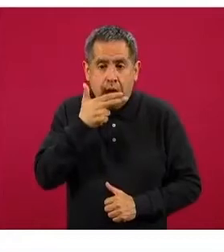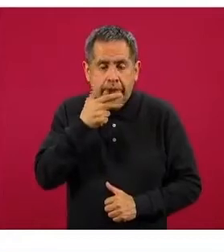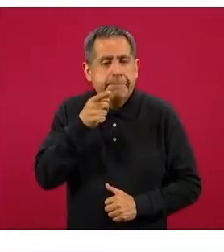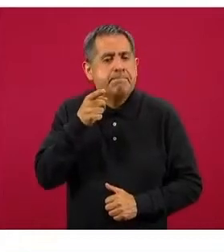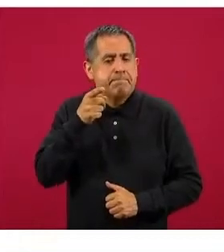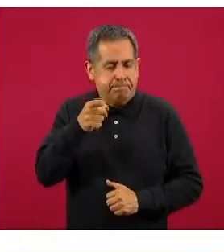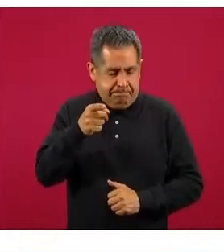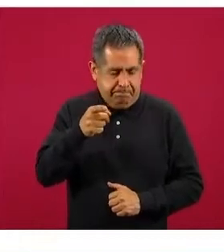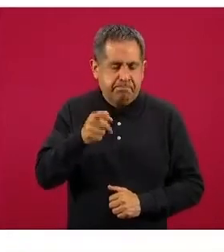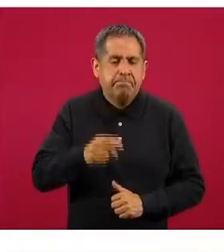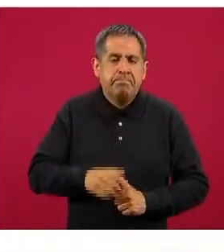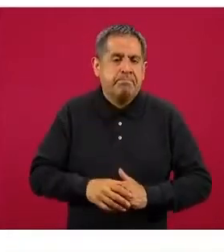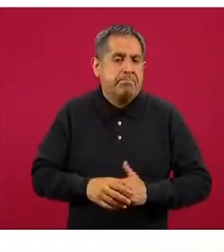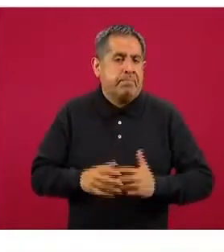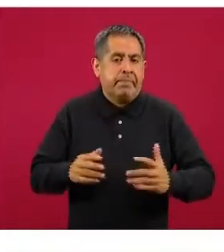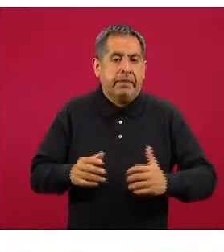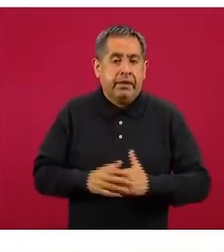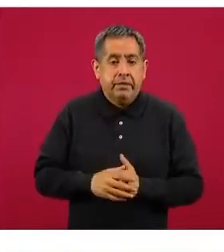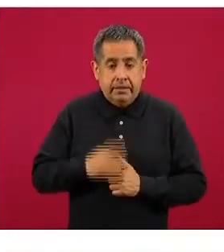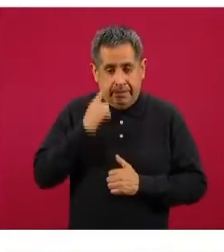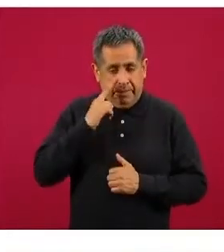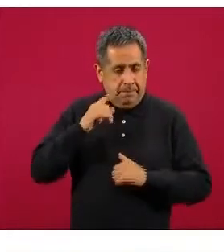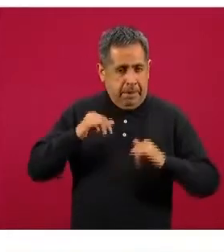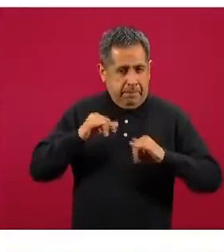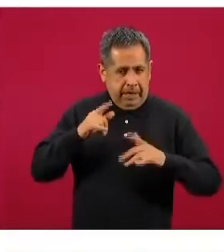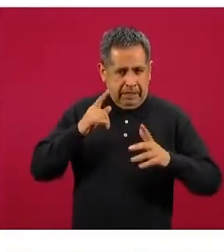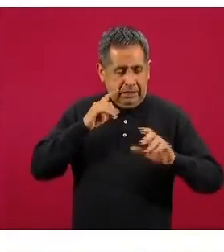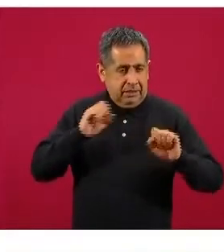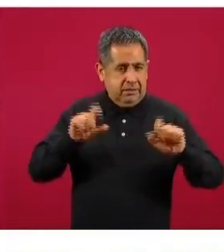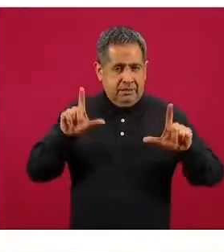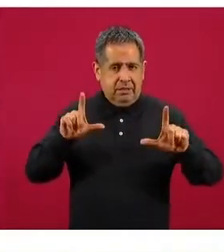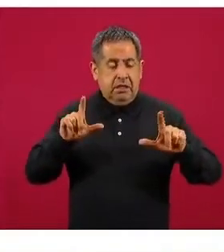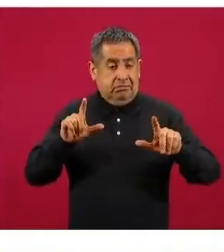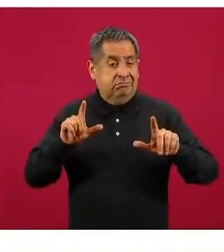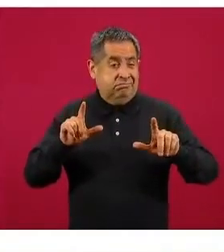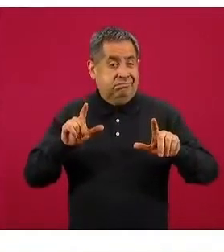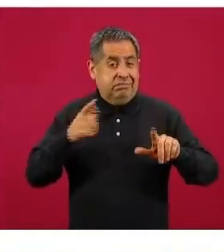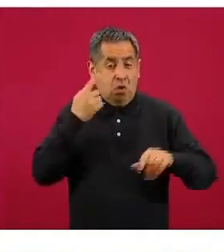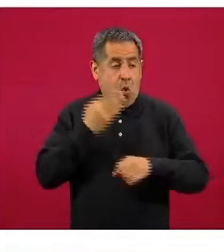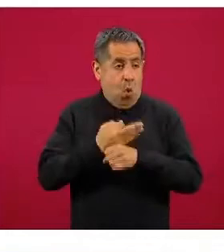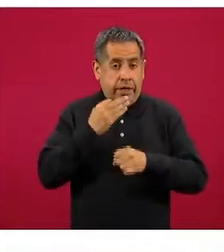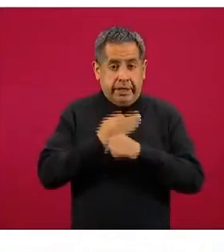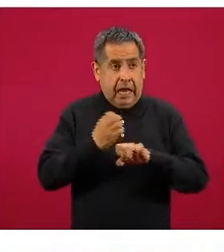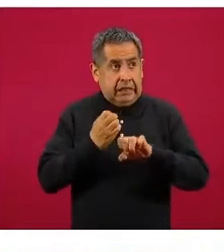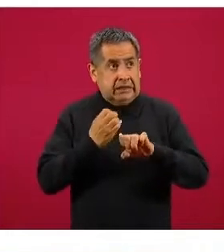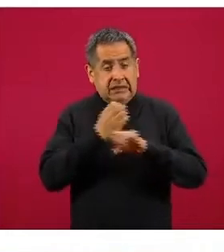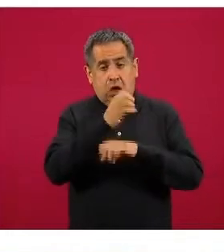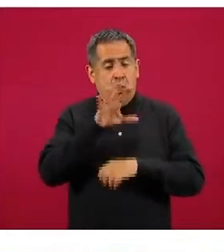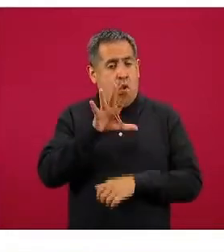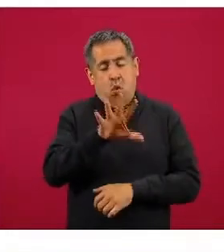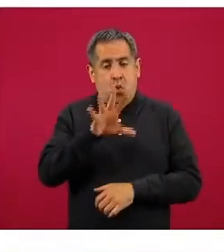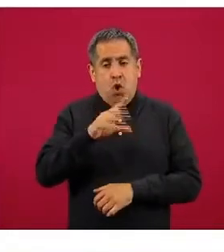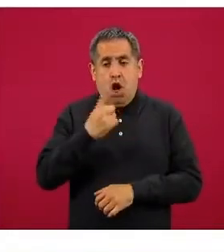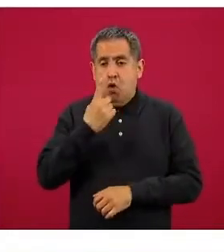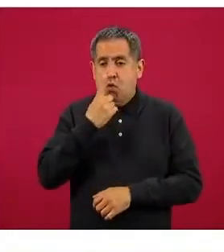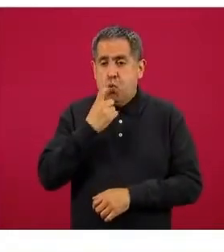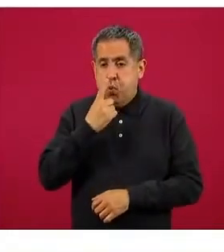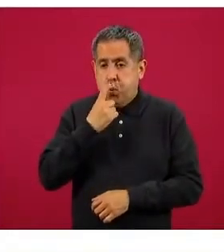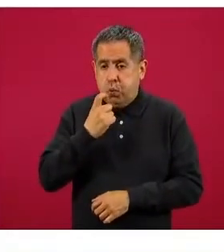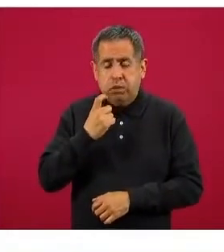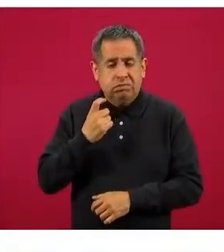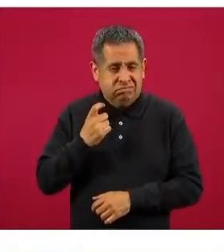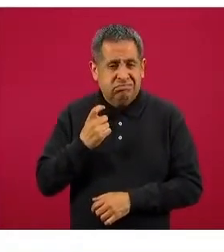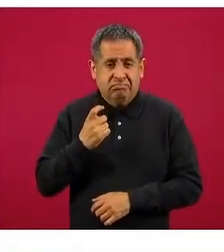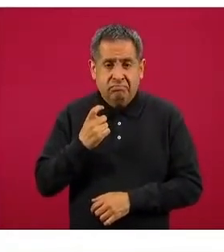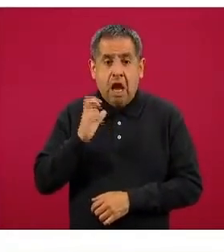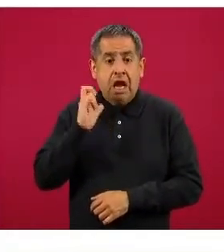ya vimos el mapa, es el estado que en este momento también está en rojo. Chihuahua